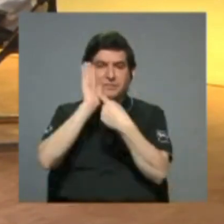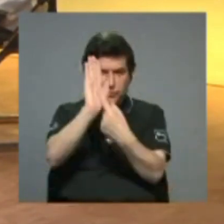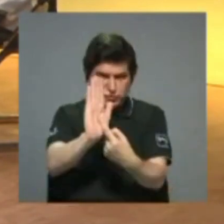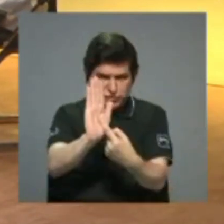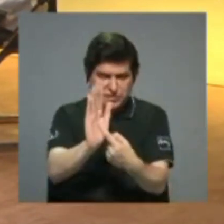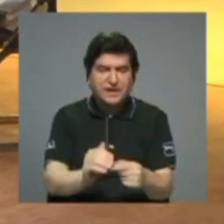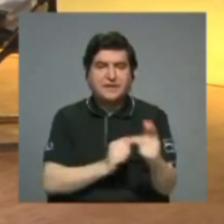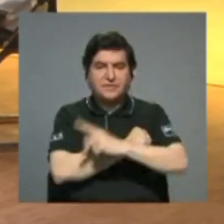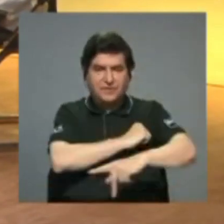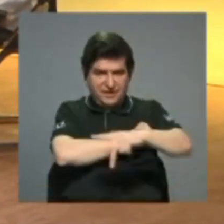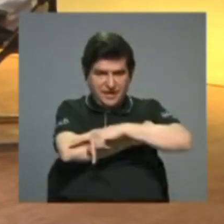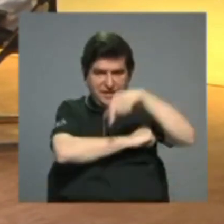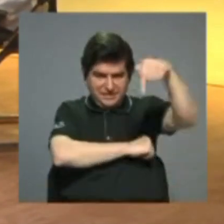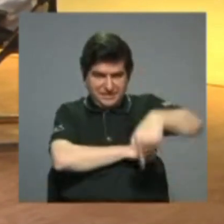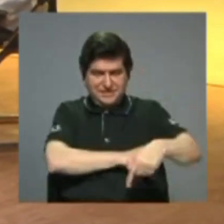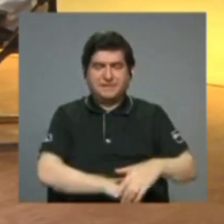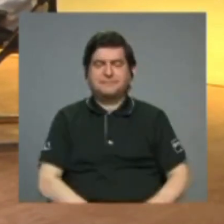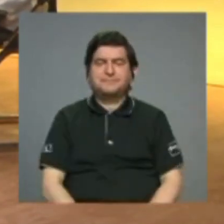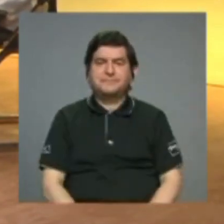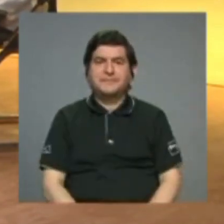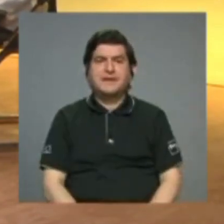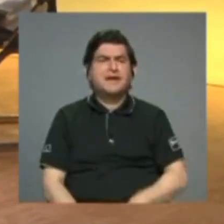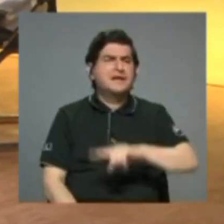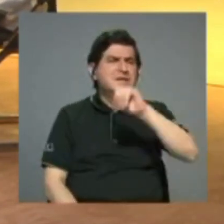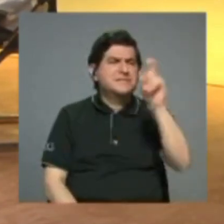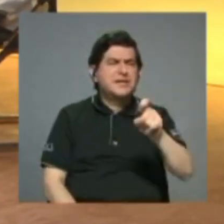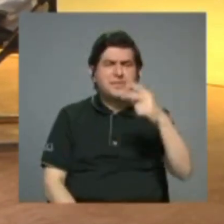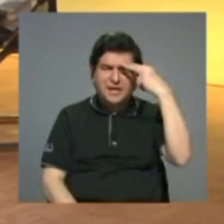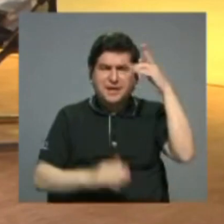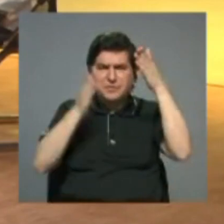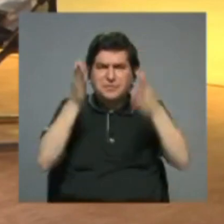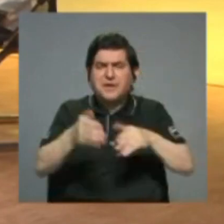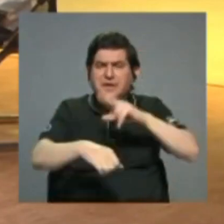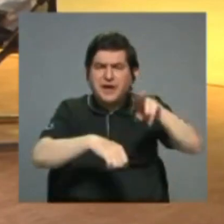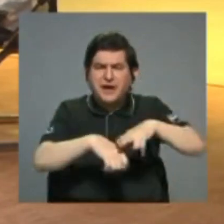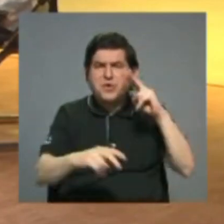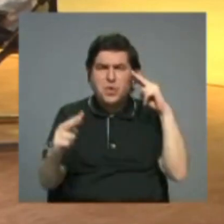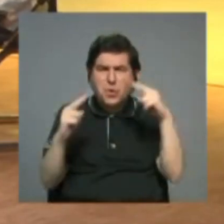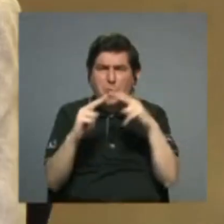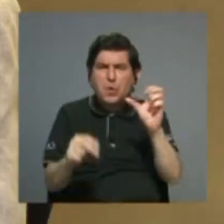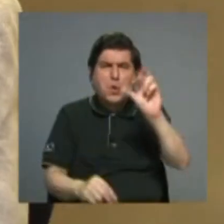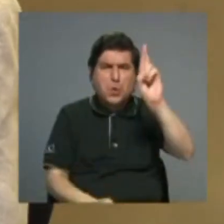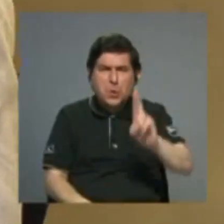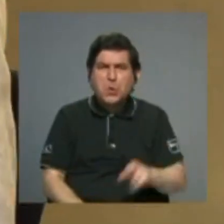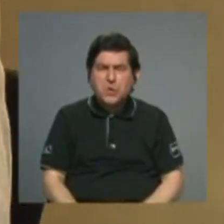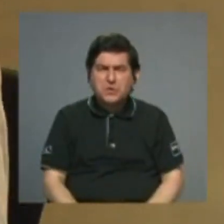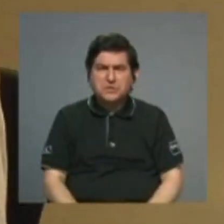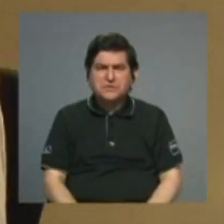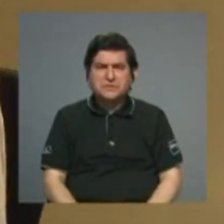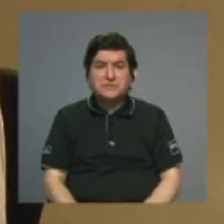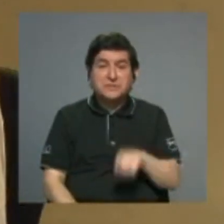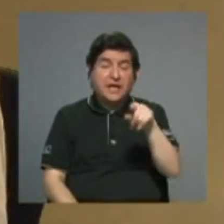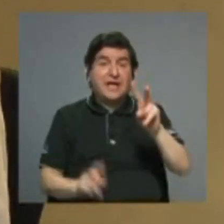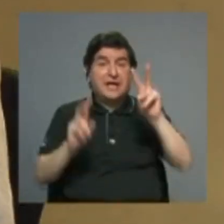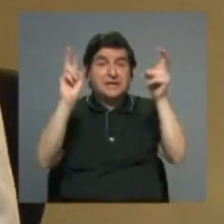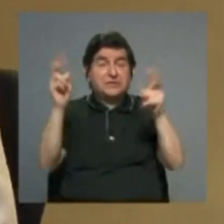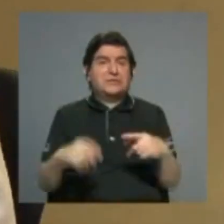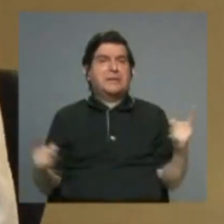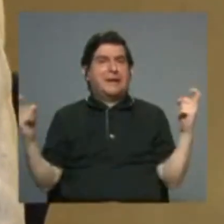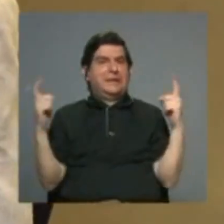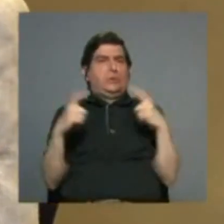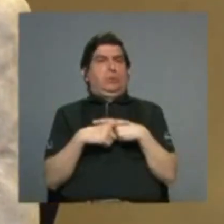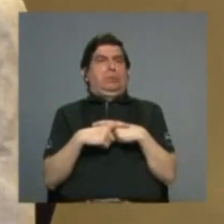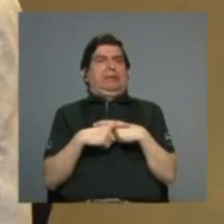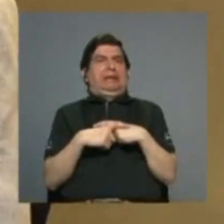a este país, ¿no? Si le preguntamos a algún mexicano común si conoce Costa Rica, nos metemos en un tema muy complicado